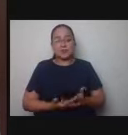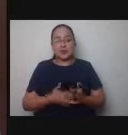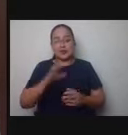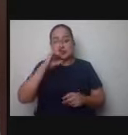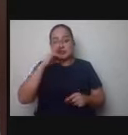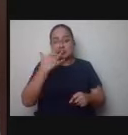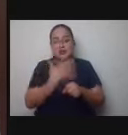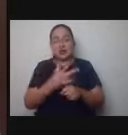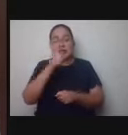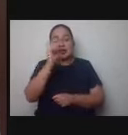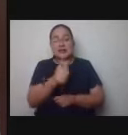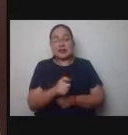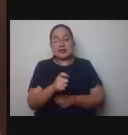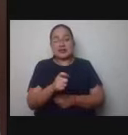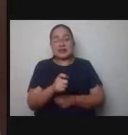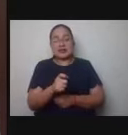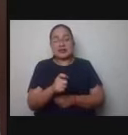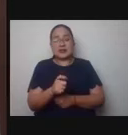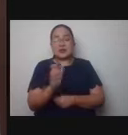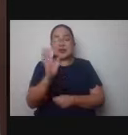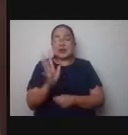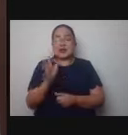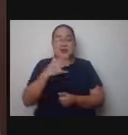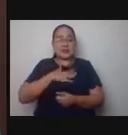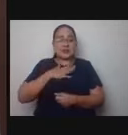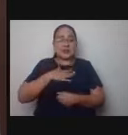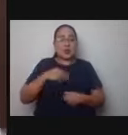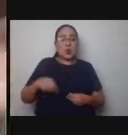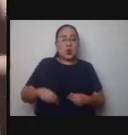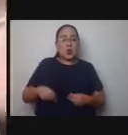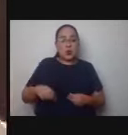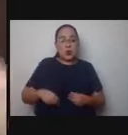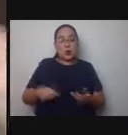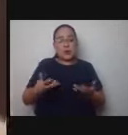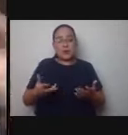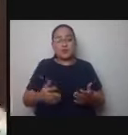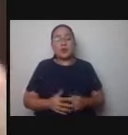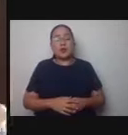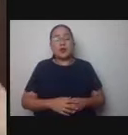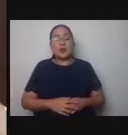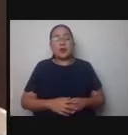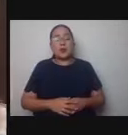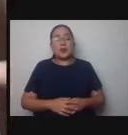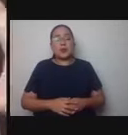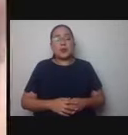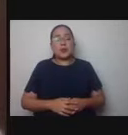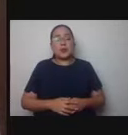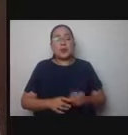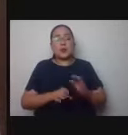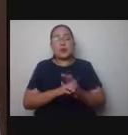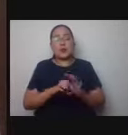como contraparte de la culpabilidad. Uno, voy a empezar con un primer